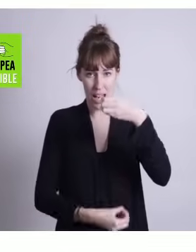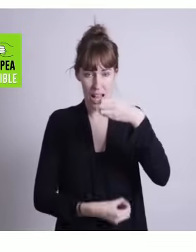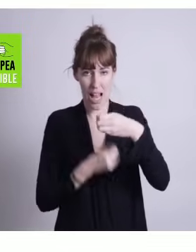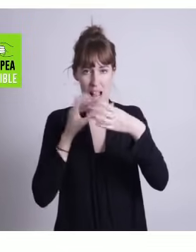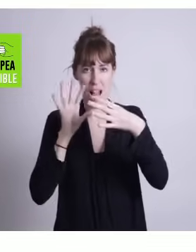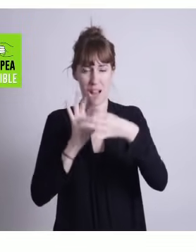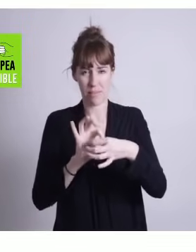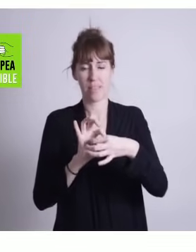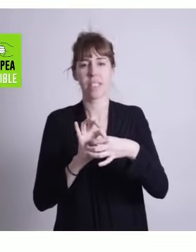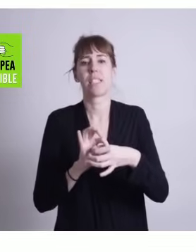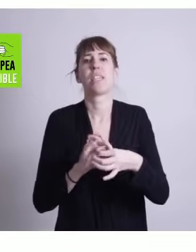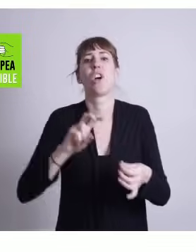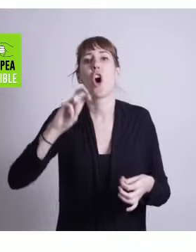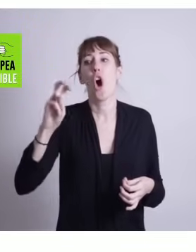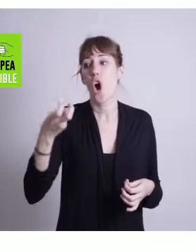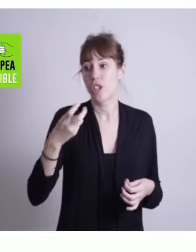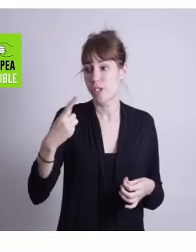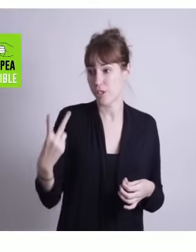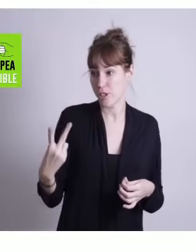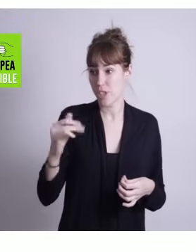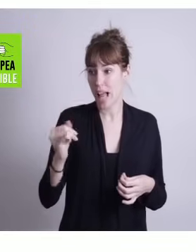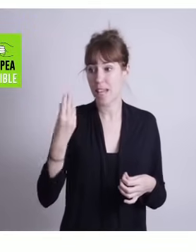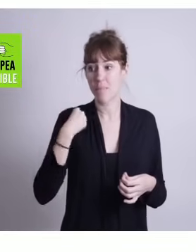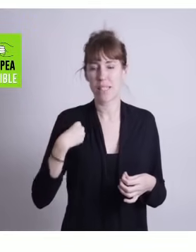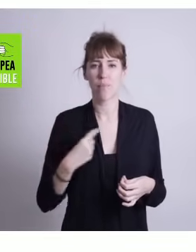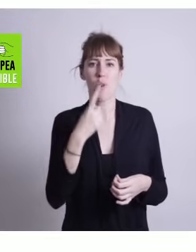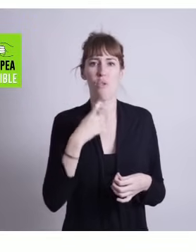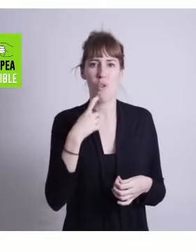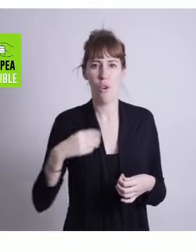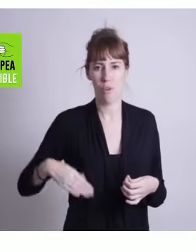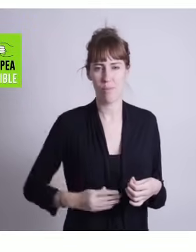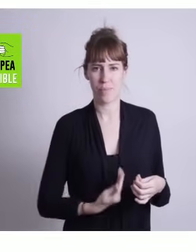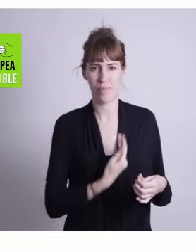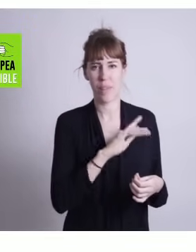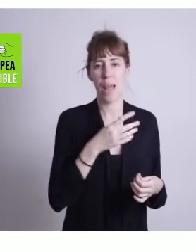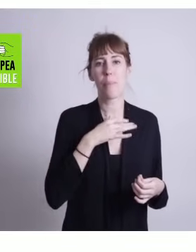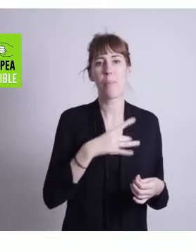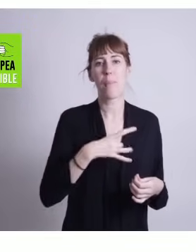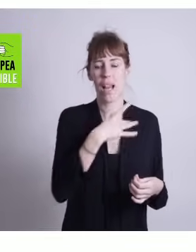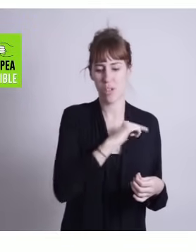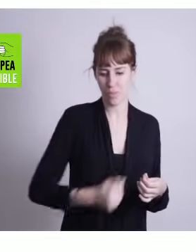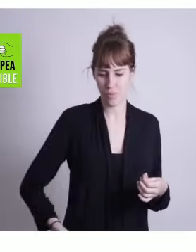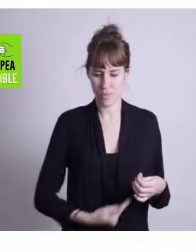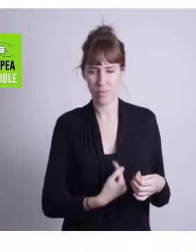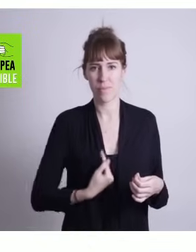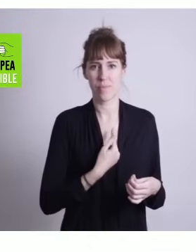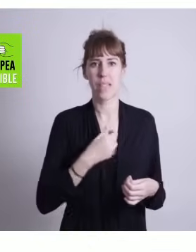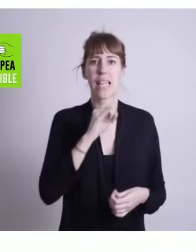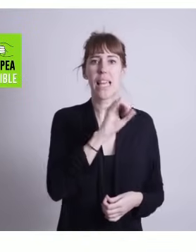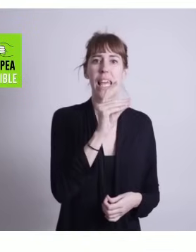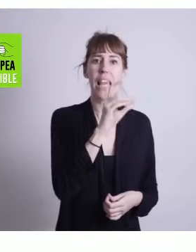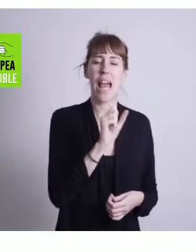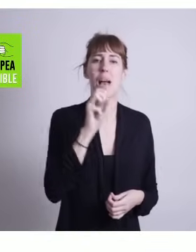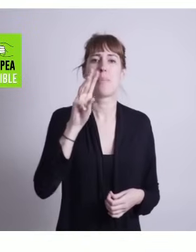Acompasado de otros dos canales, como podéis ver, uno lo dibujan en rojo, el otro en blanco, que son los canales que llamamos Ida y Pingala,